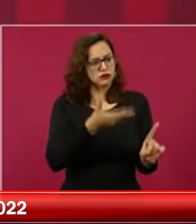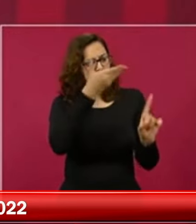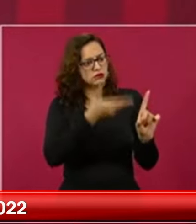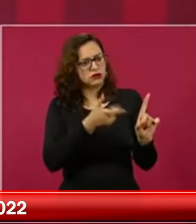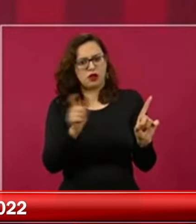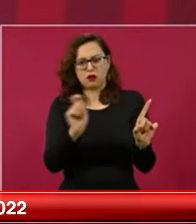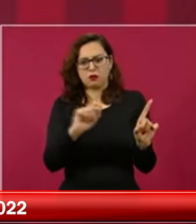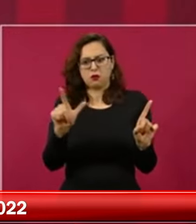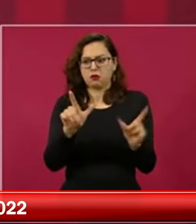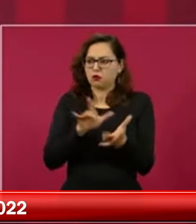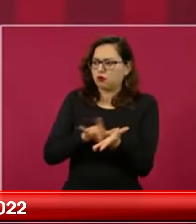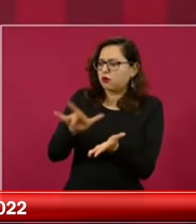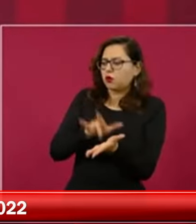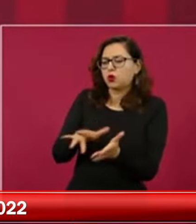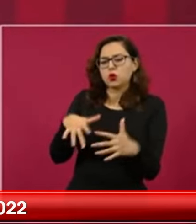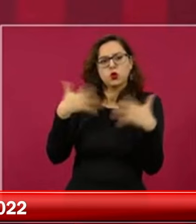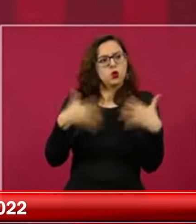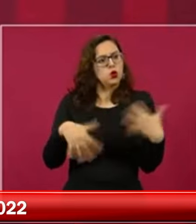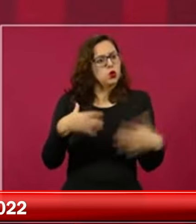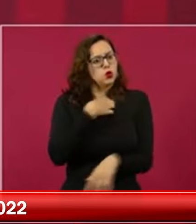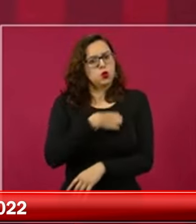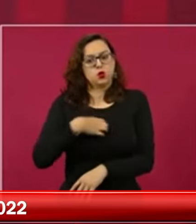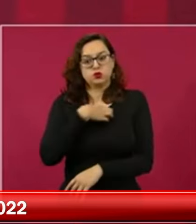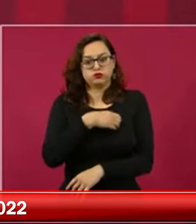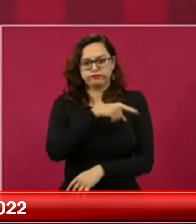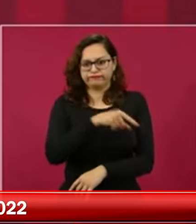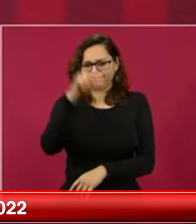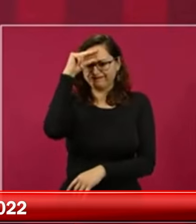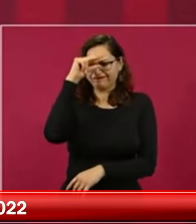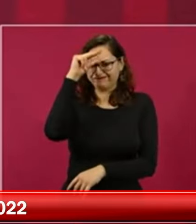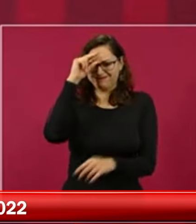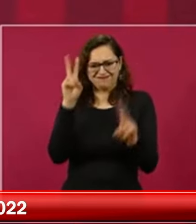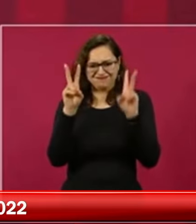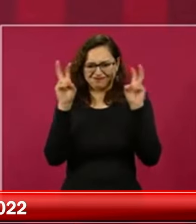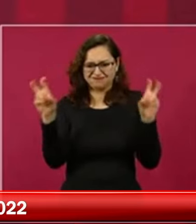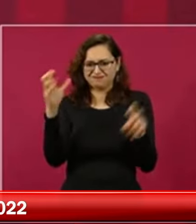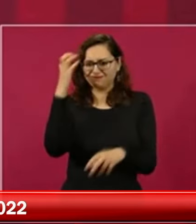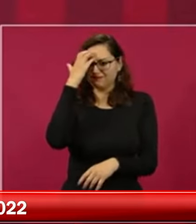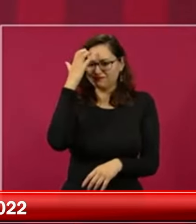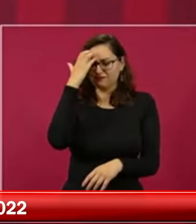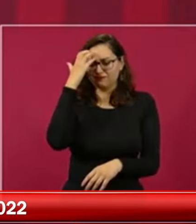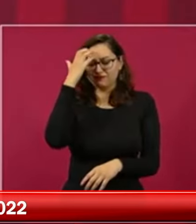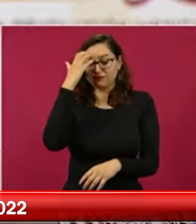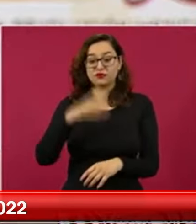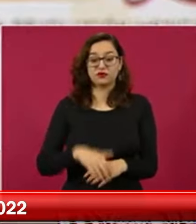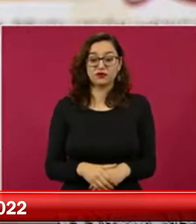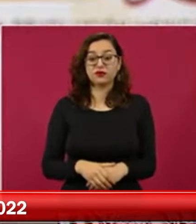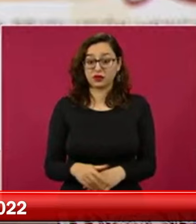profesional con tanto conocimiento sobre la materia. Es de los mejores